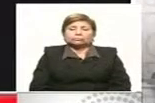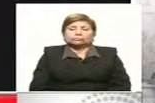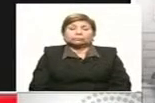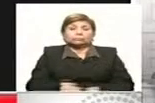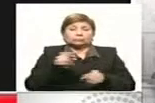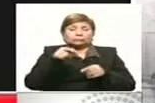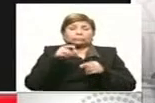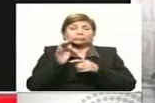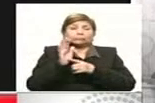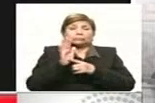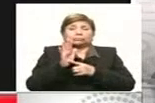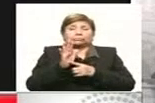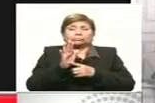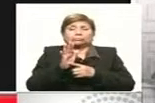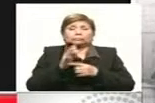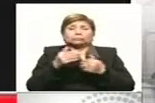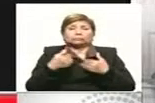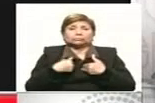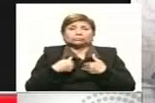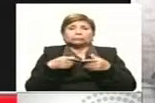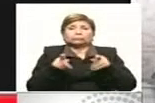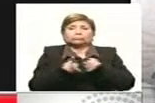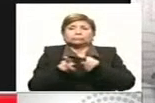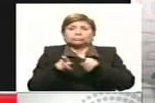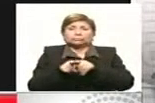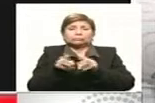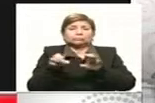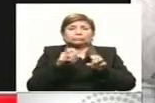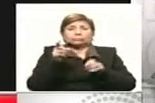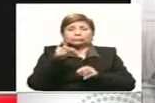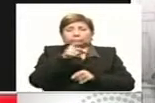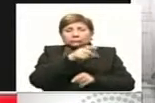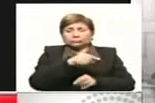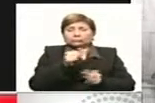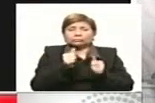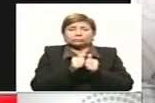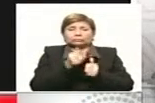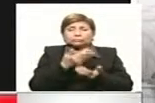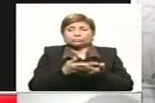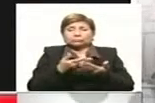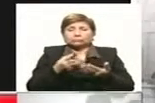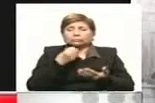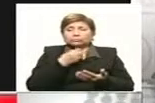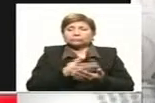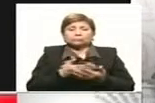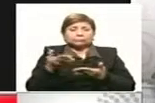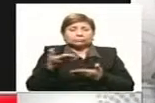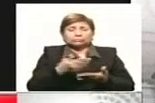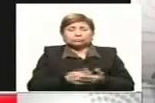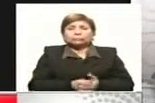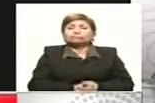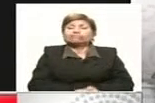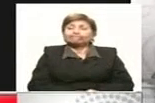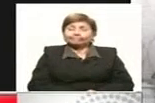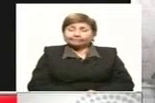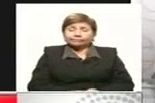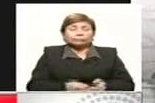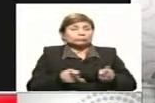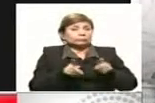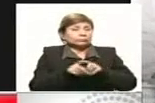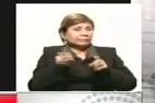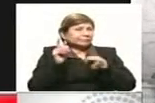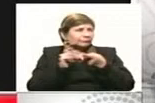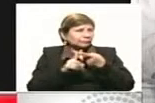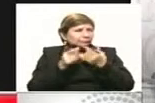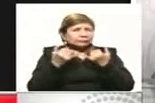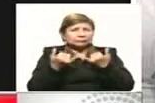En esta presentación también quiero compartir con ustedes, ya de manera estratificada, ¿no? Lo que hasta el